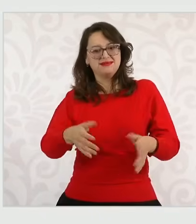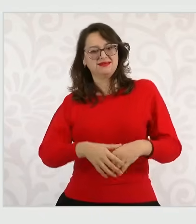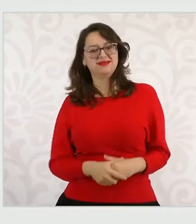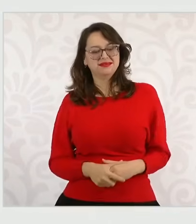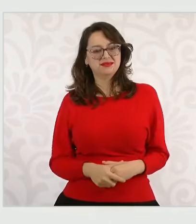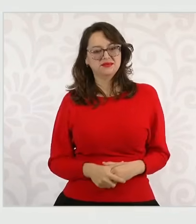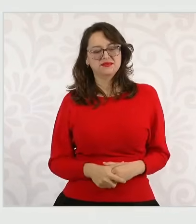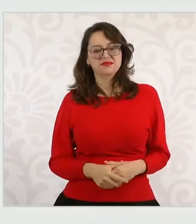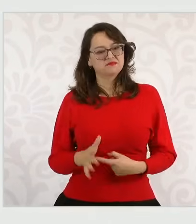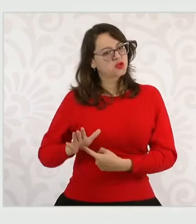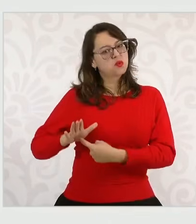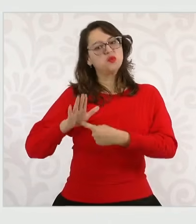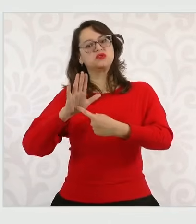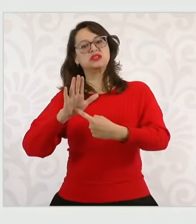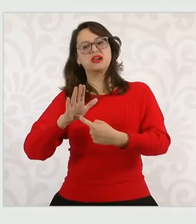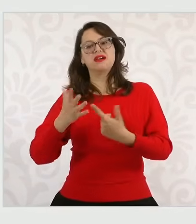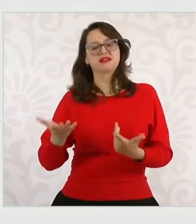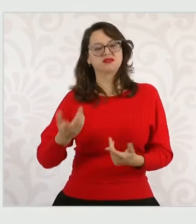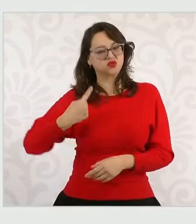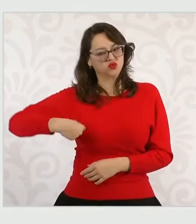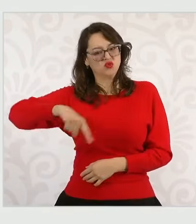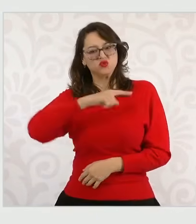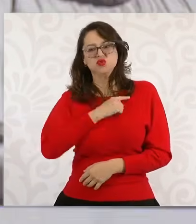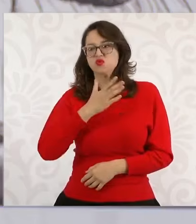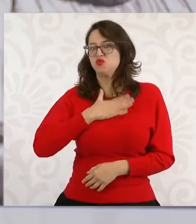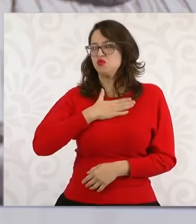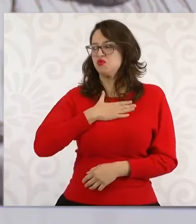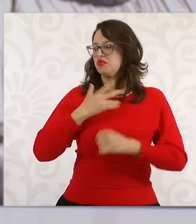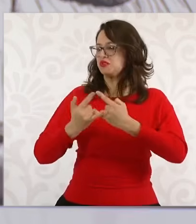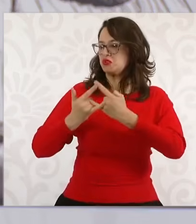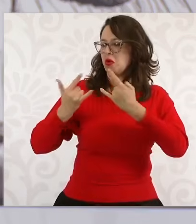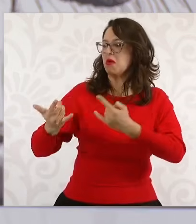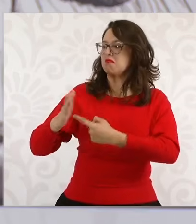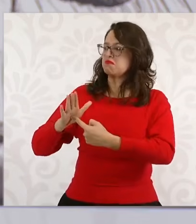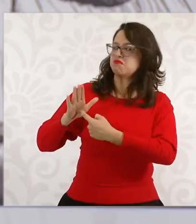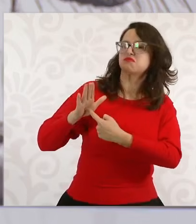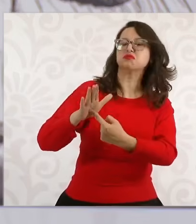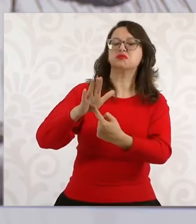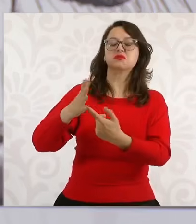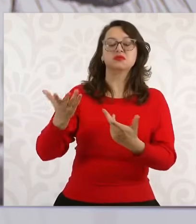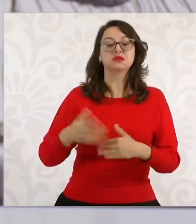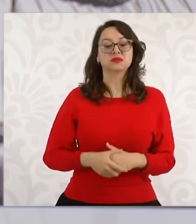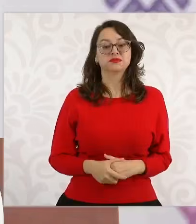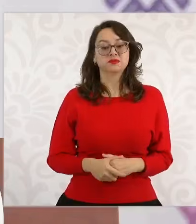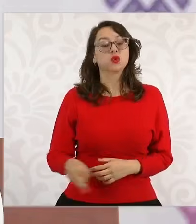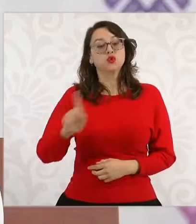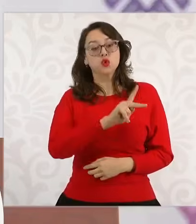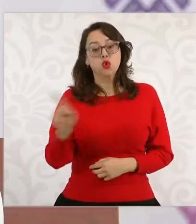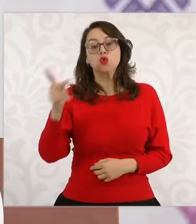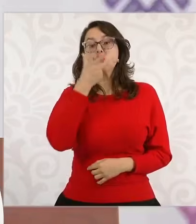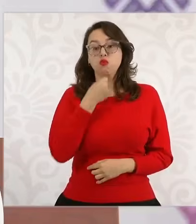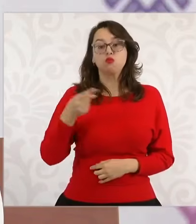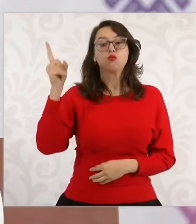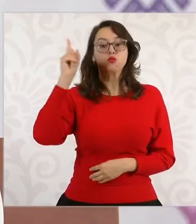es nuestra bandera, esa es nuestra historia. Hay que sentirnos todos muy